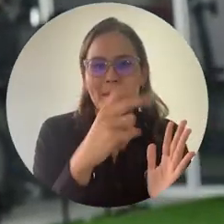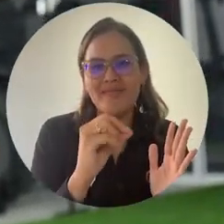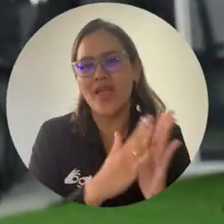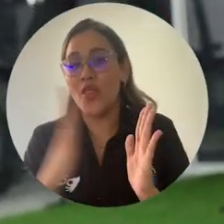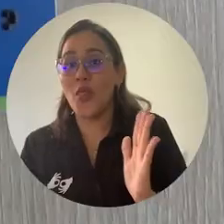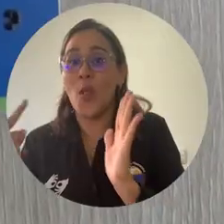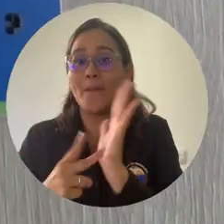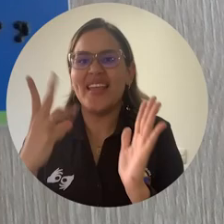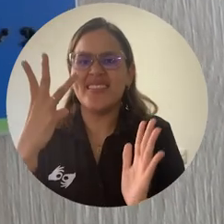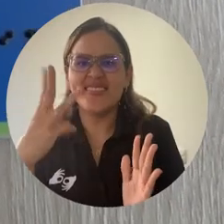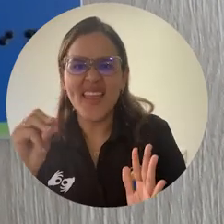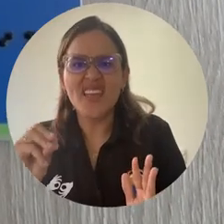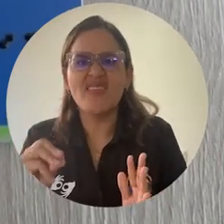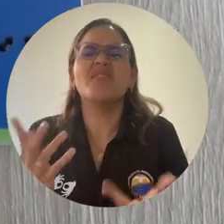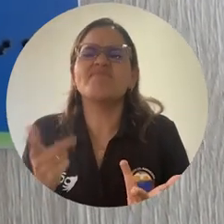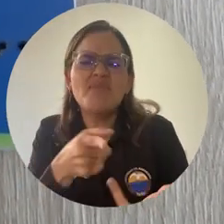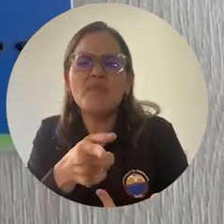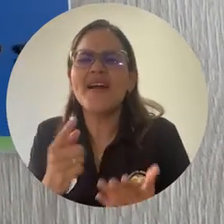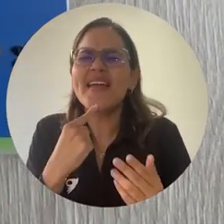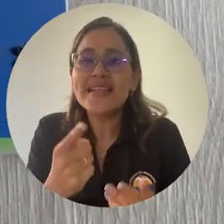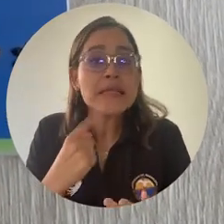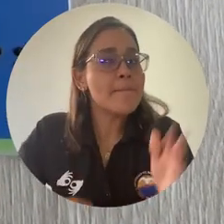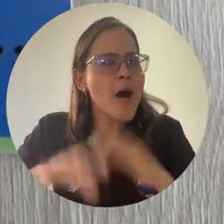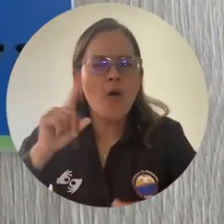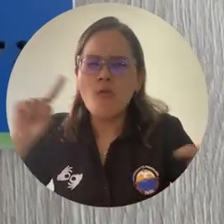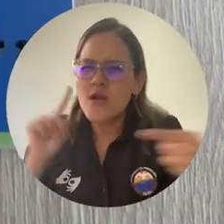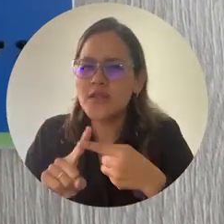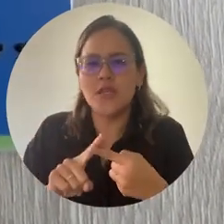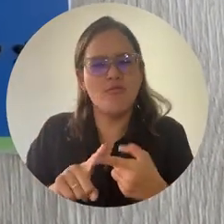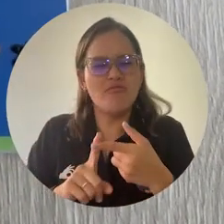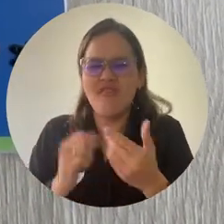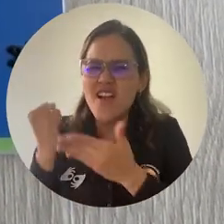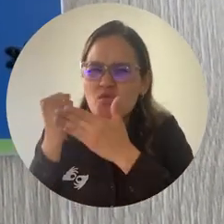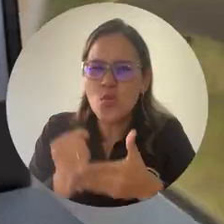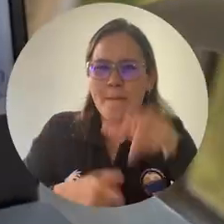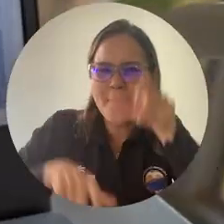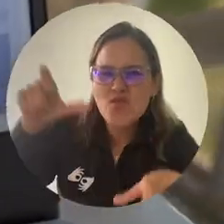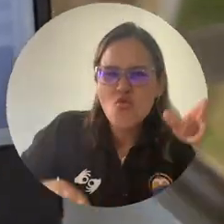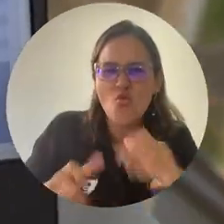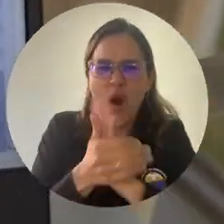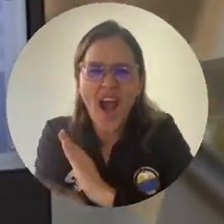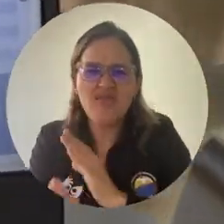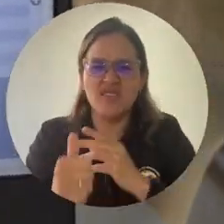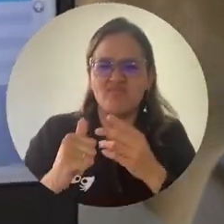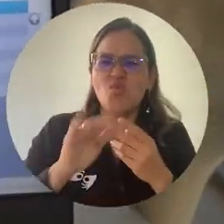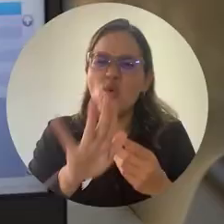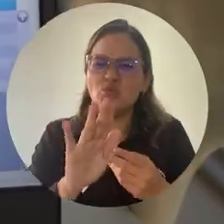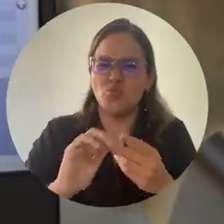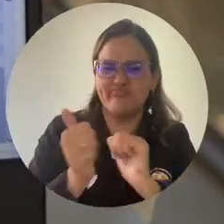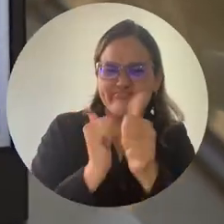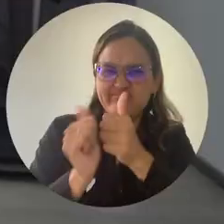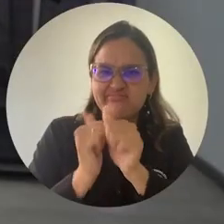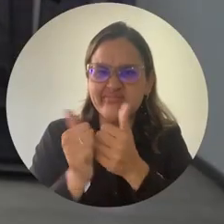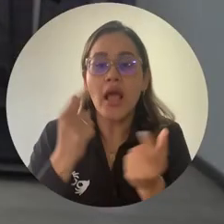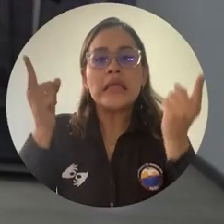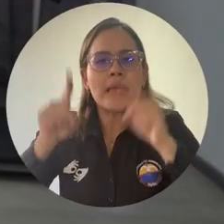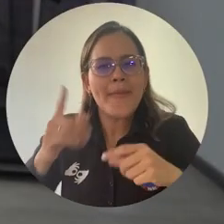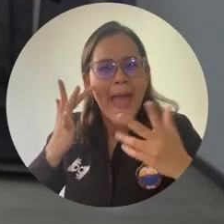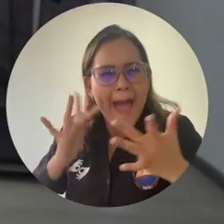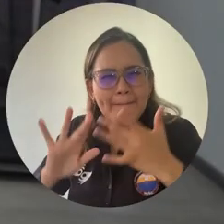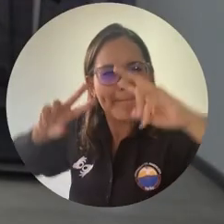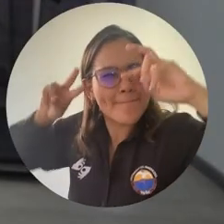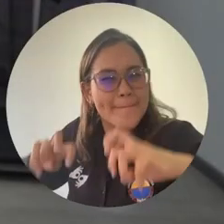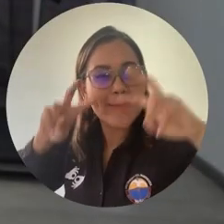el rigor científico que permita potenciar sus condiciones médicas, físicas y deportivas. La institución nos brinda el